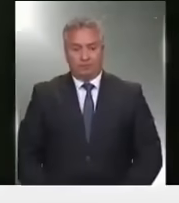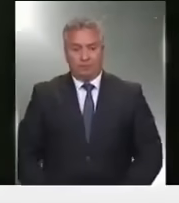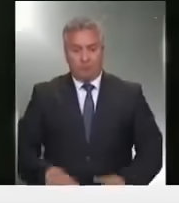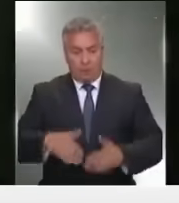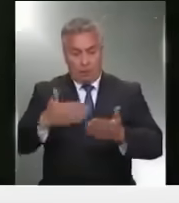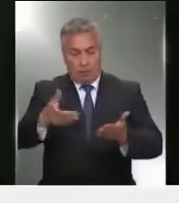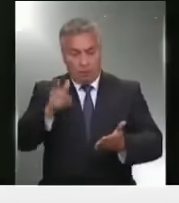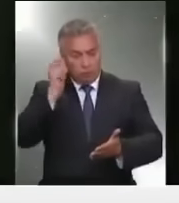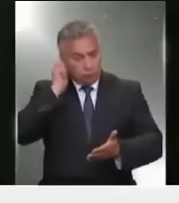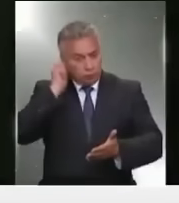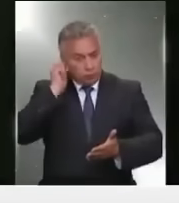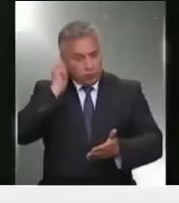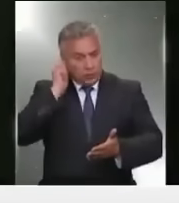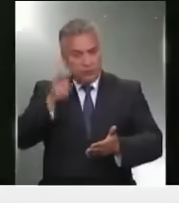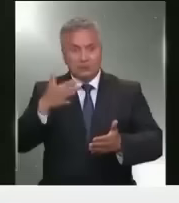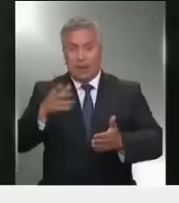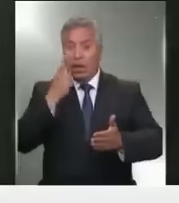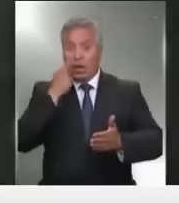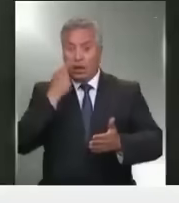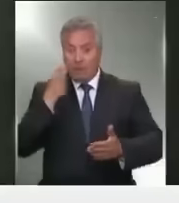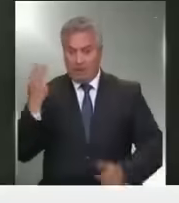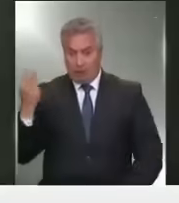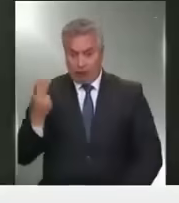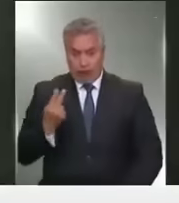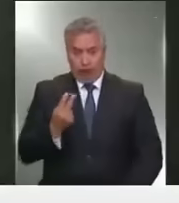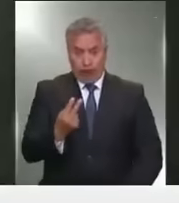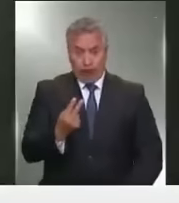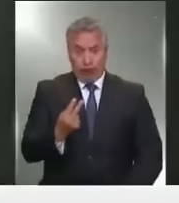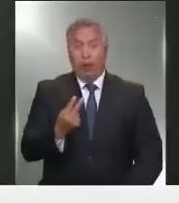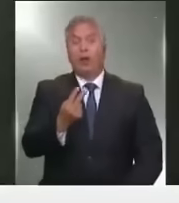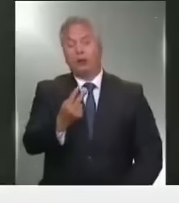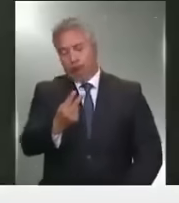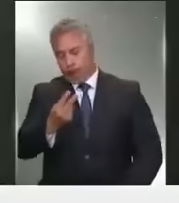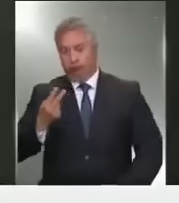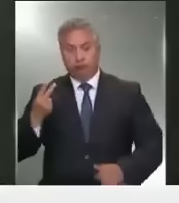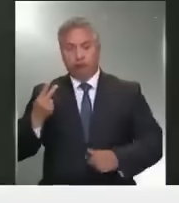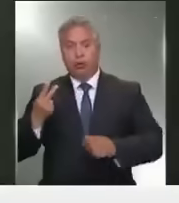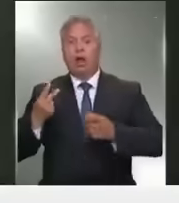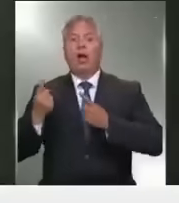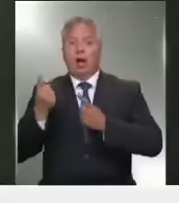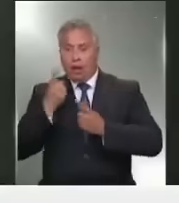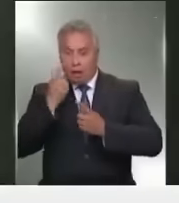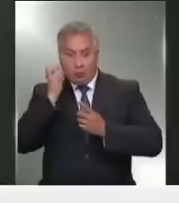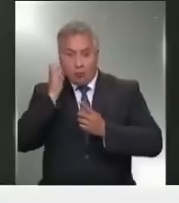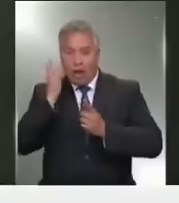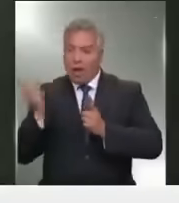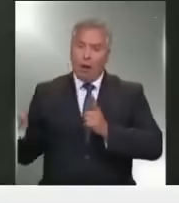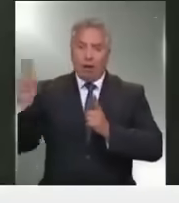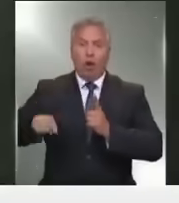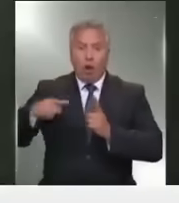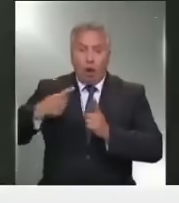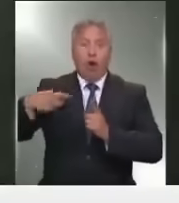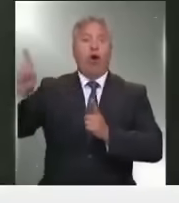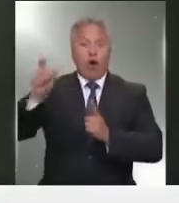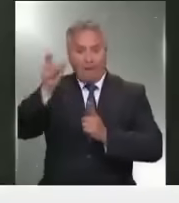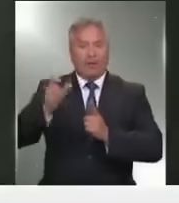La mujer que había entrado con este hombre vuelve con otra mujer y otra persona más a